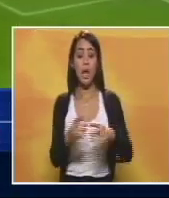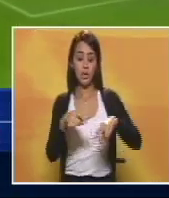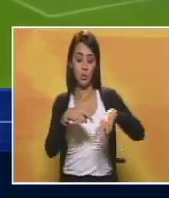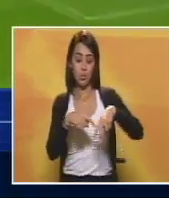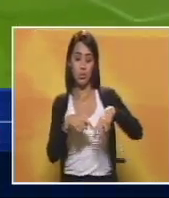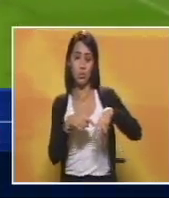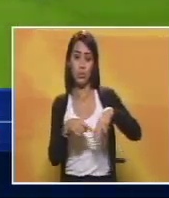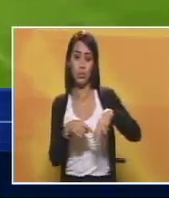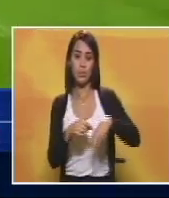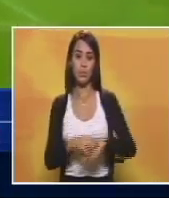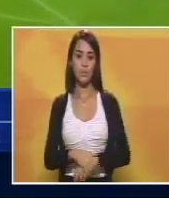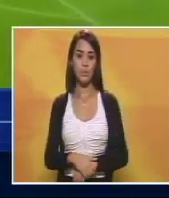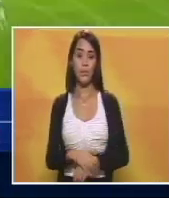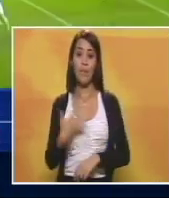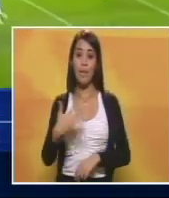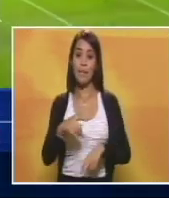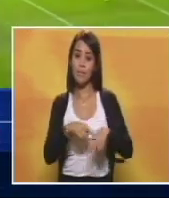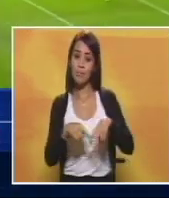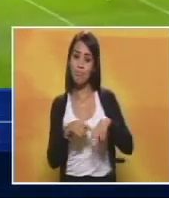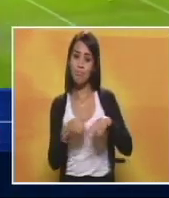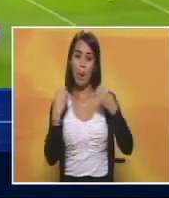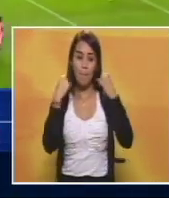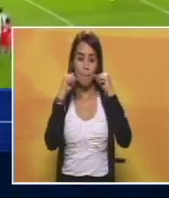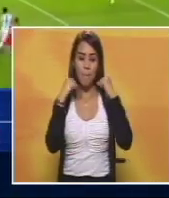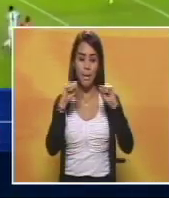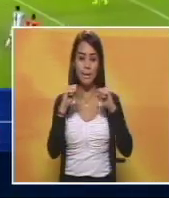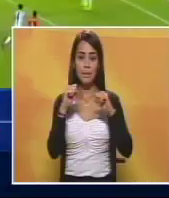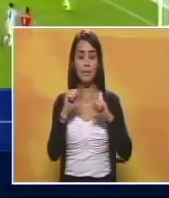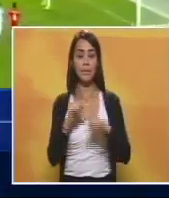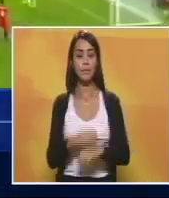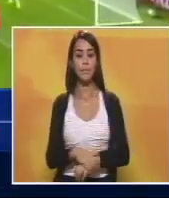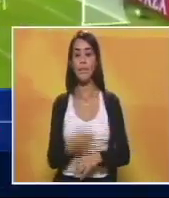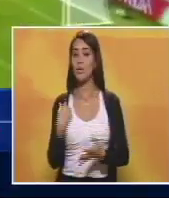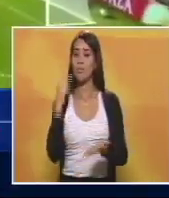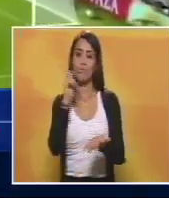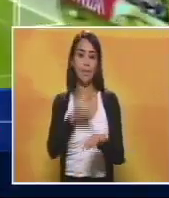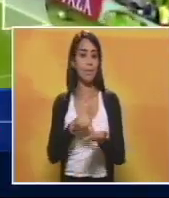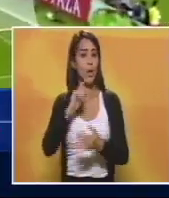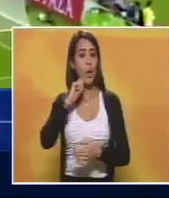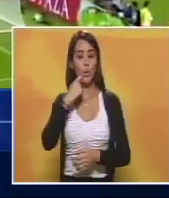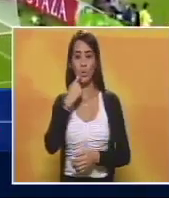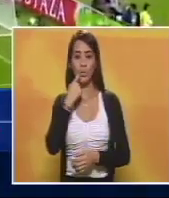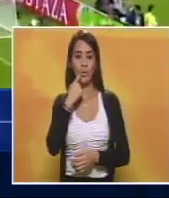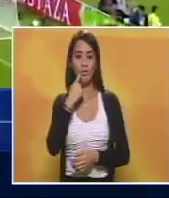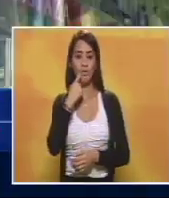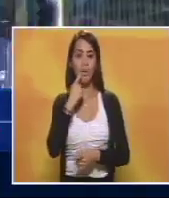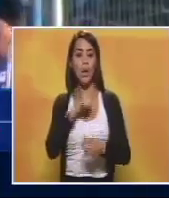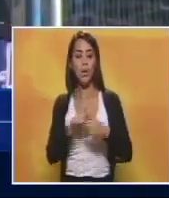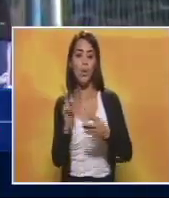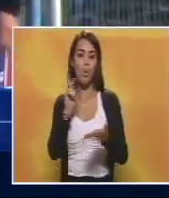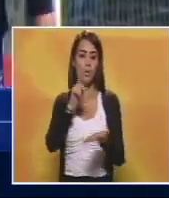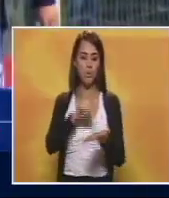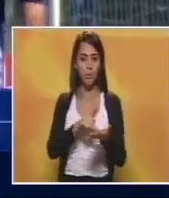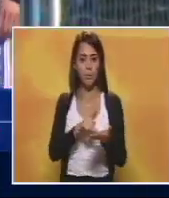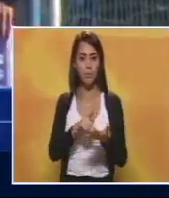en uno de los entrenamientos con la albiceleste y no estará en rusia a su lugar lo tomara nahuel guzmán del tigre este